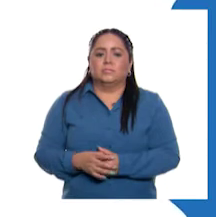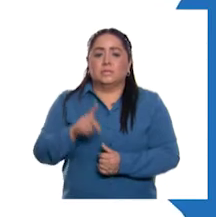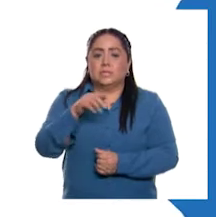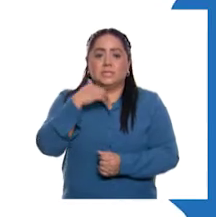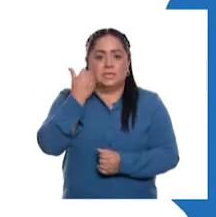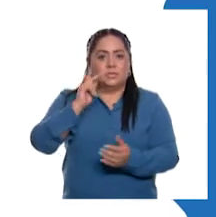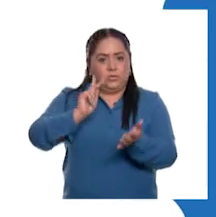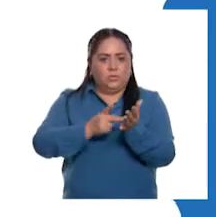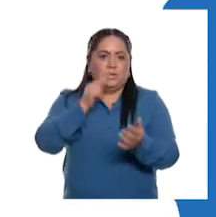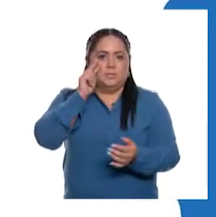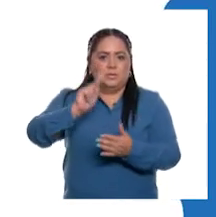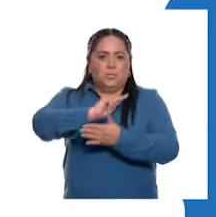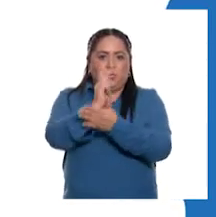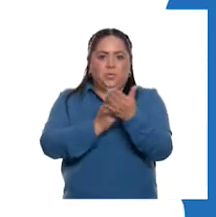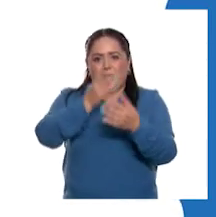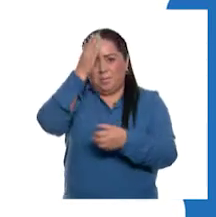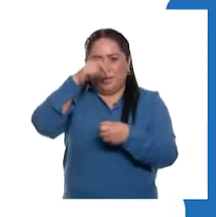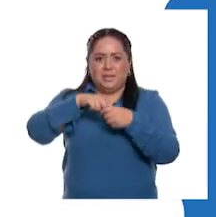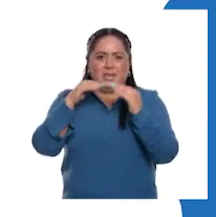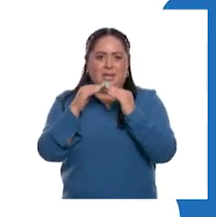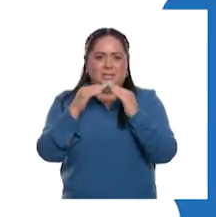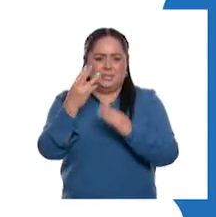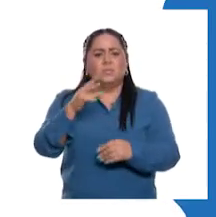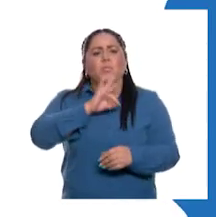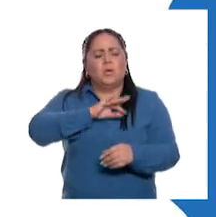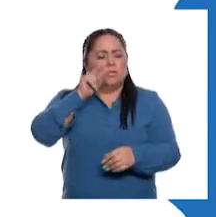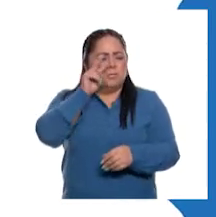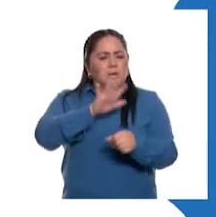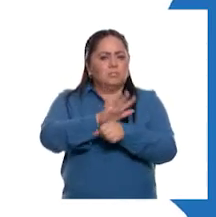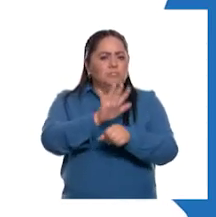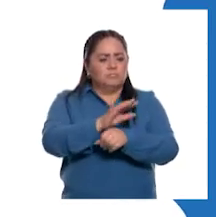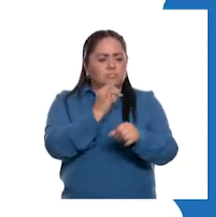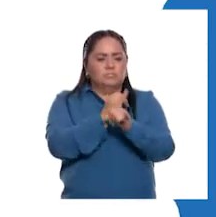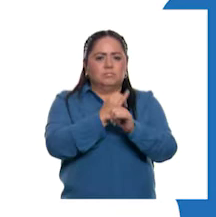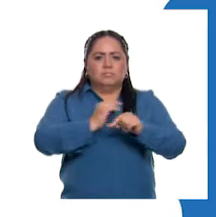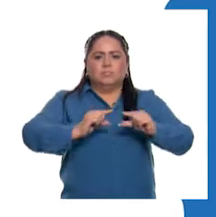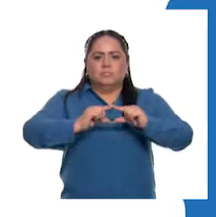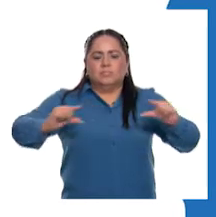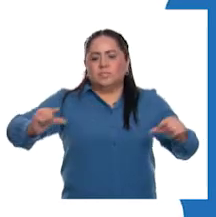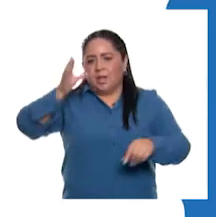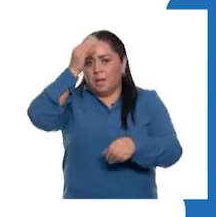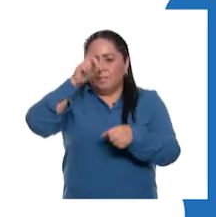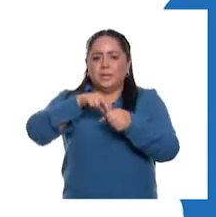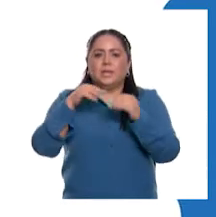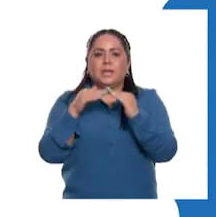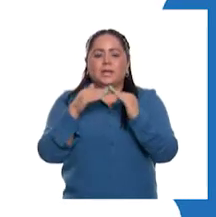Si quieres volver a ver los programas de Aprende en Casa 3, los puedes encontrar en la siguiente